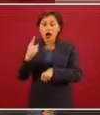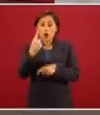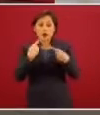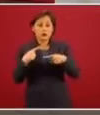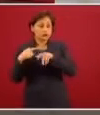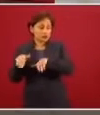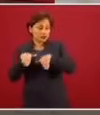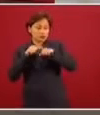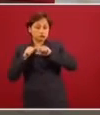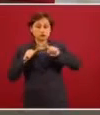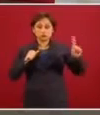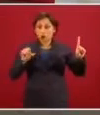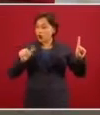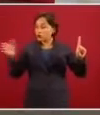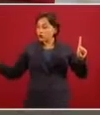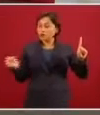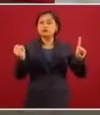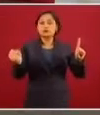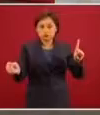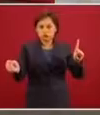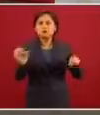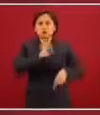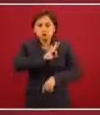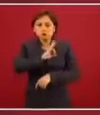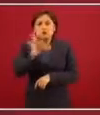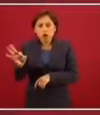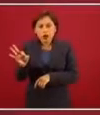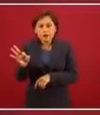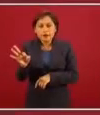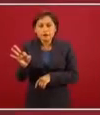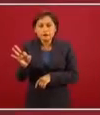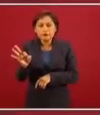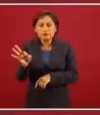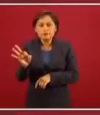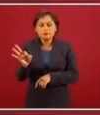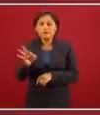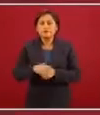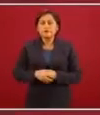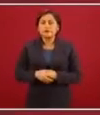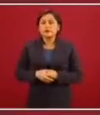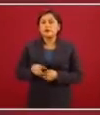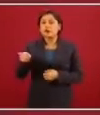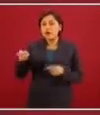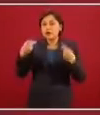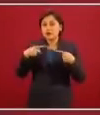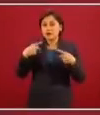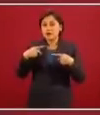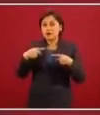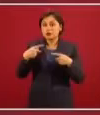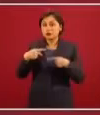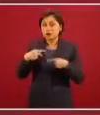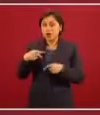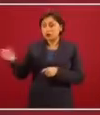ha decidido que no va a trabajar, y ofrecerle a esa persona la oportunidad de estar participando en cumplimiento de su